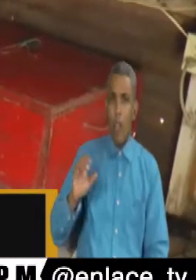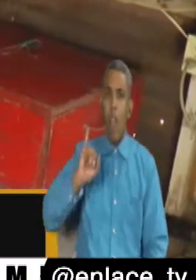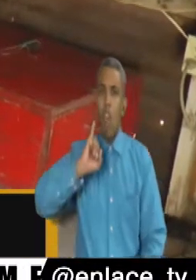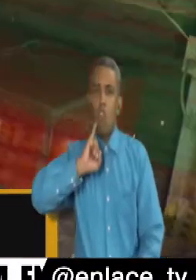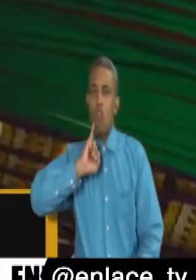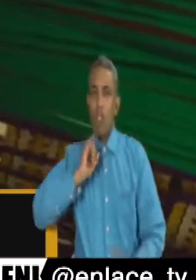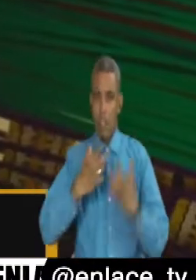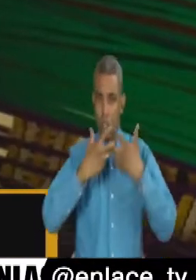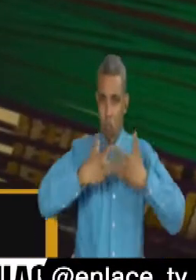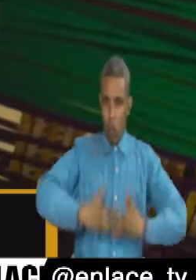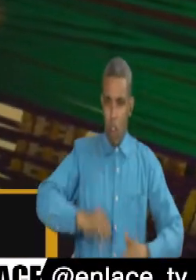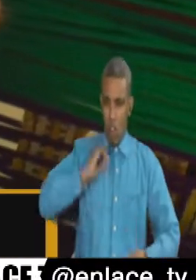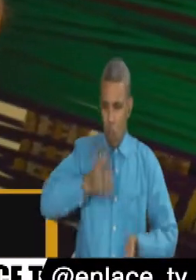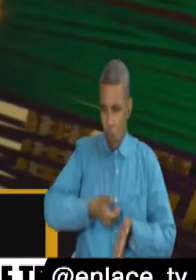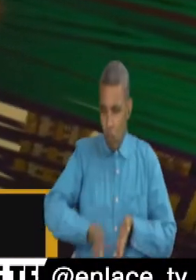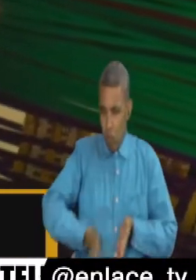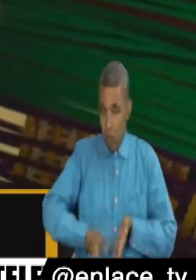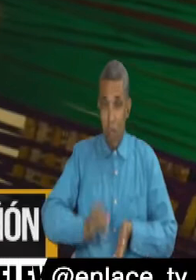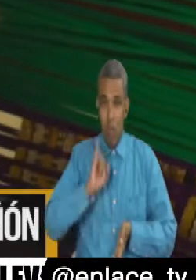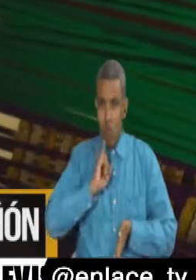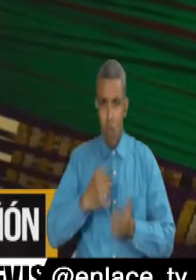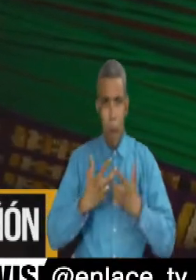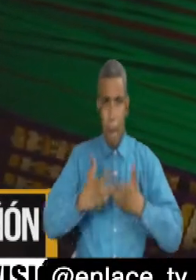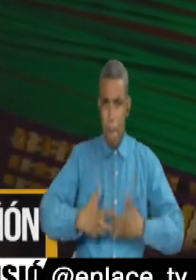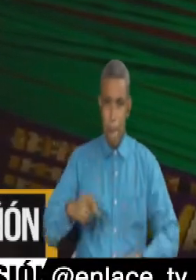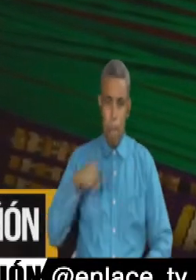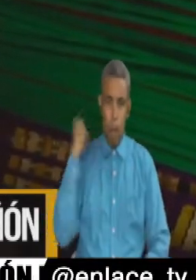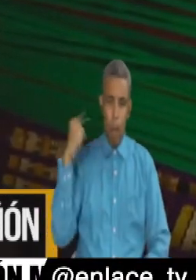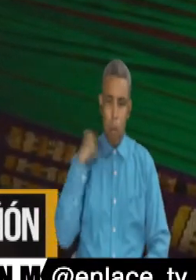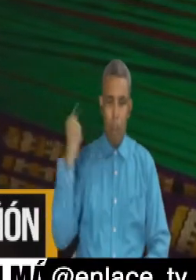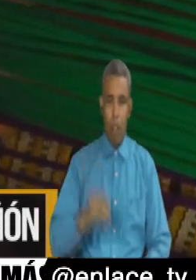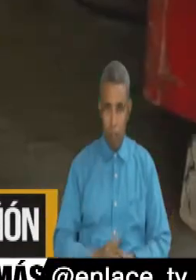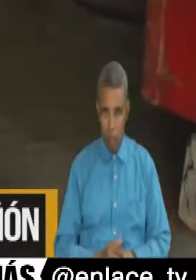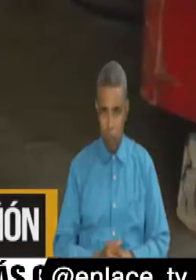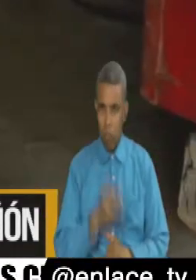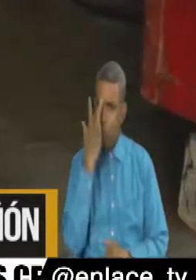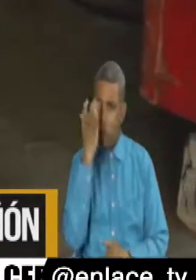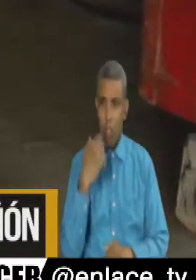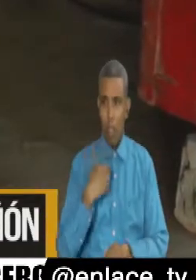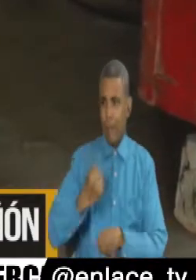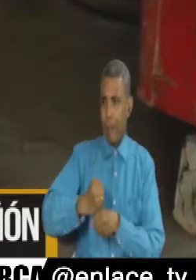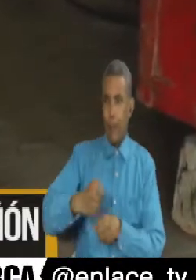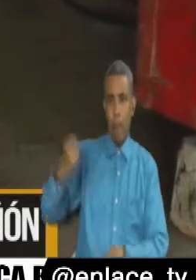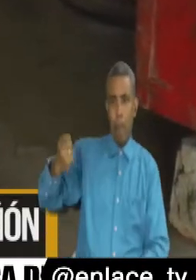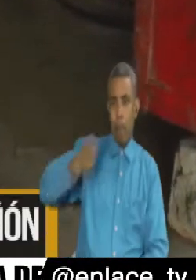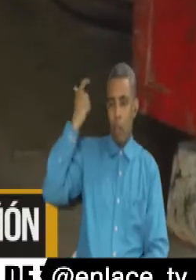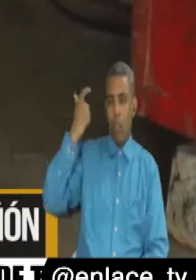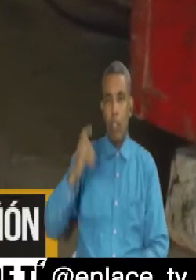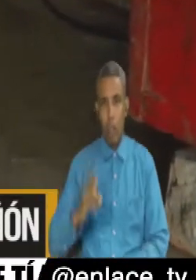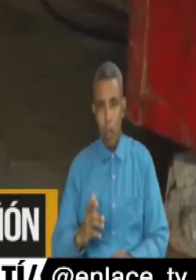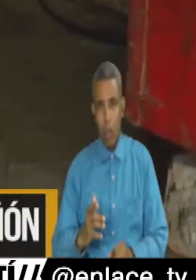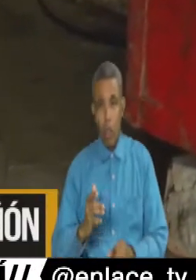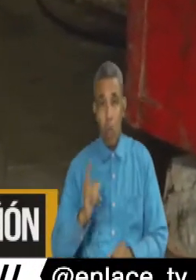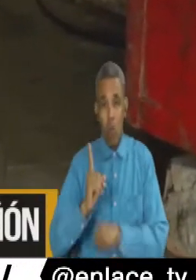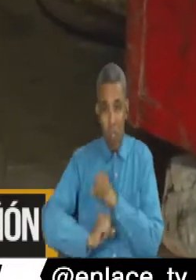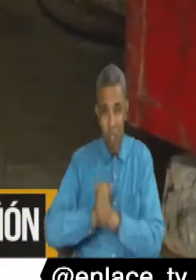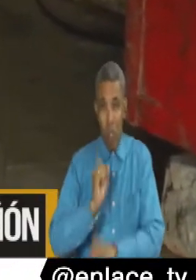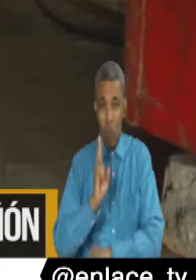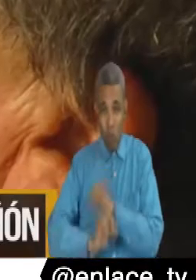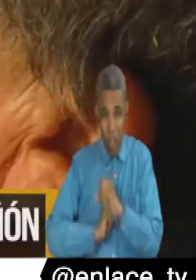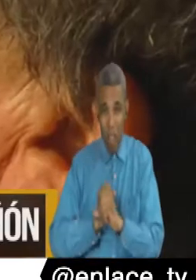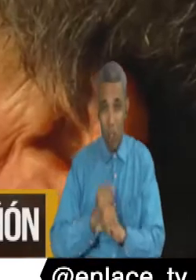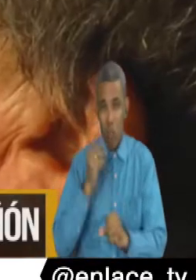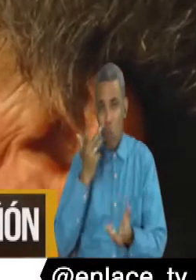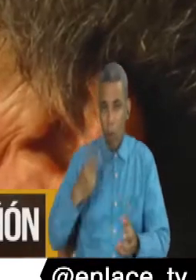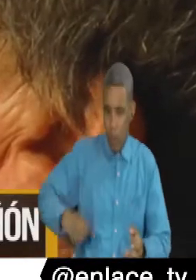crónica, la vida de don Luis Ernesto Ramírez ha cambiado drásticamente. Tuvo que dejar de trabajar y someterse desde hace 3 años a dolorosos